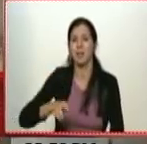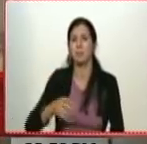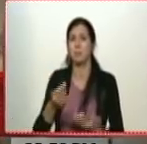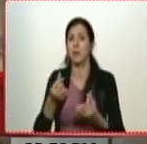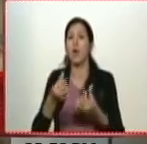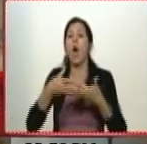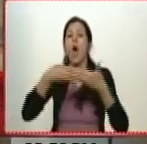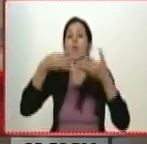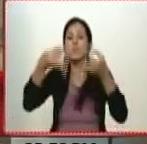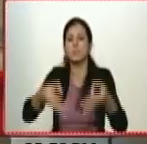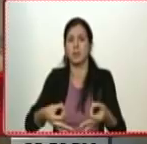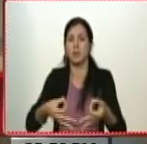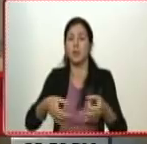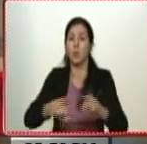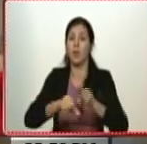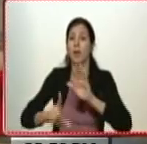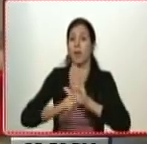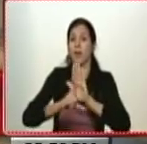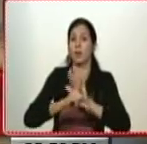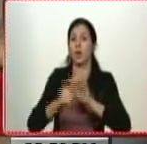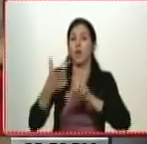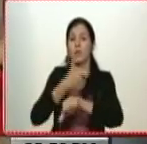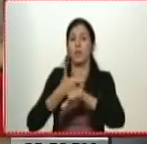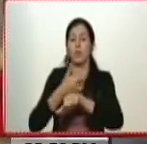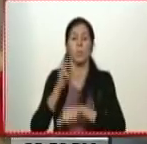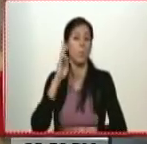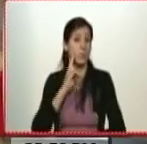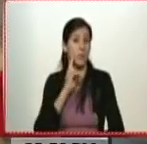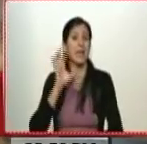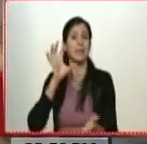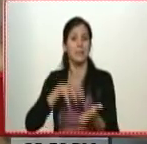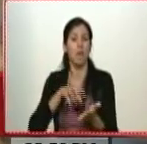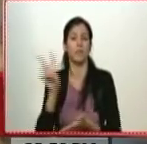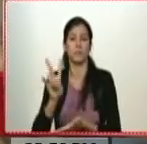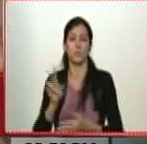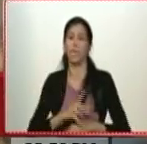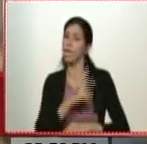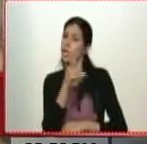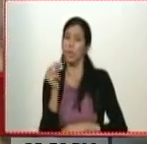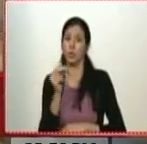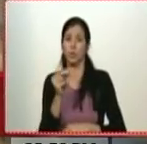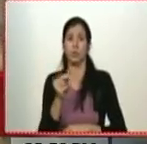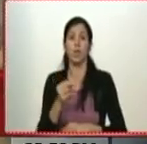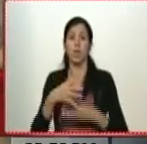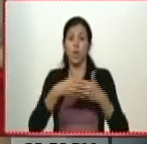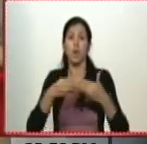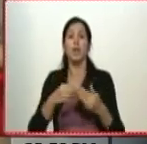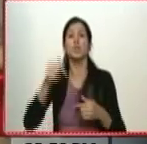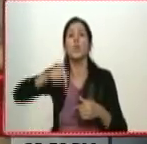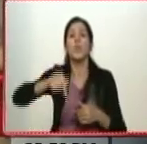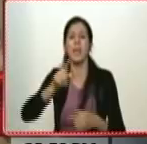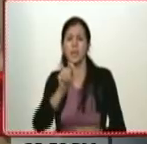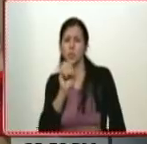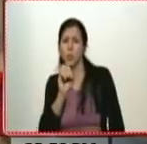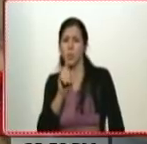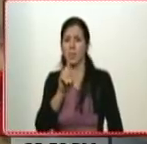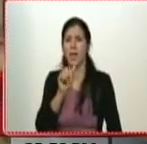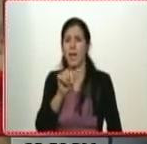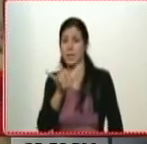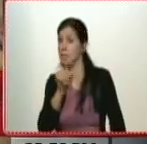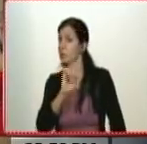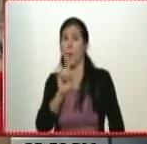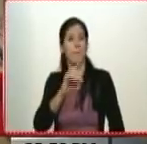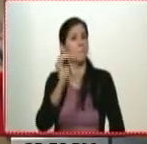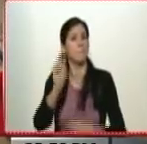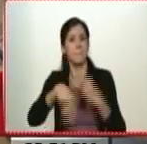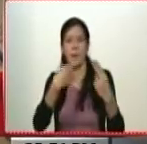dólar oficial, avalado y legítimo por el gobierno bolivariano, por el Estado venezolano. No más dólar today. Pueden venir al centro comercial City Market porque se va a dar